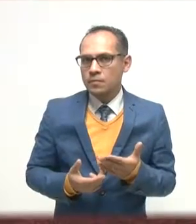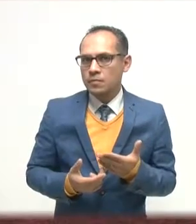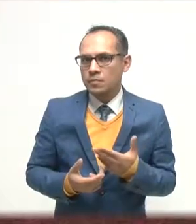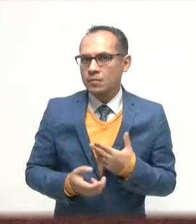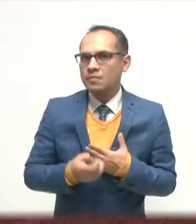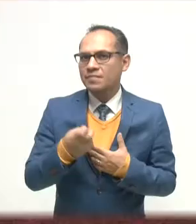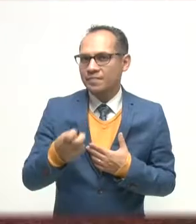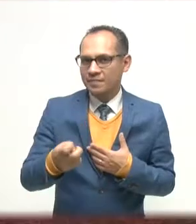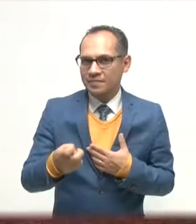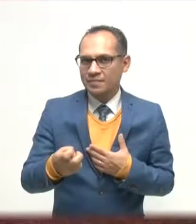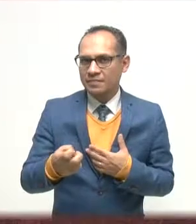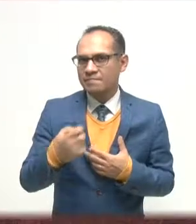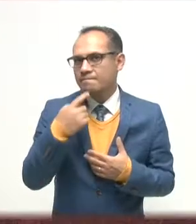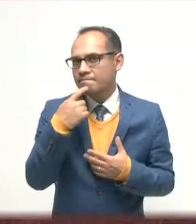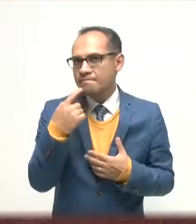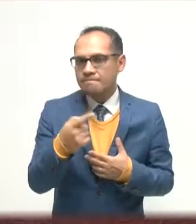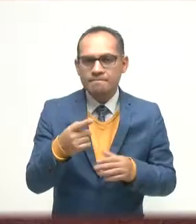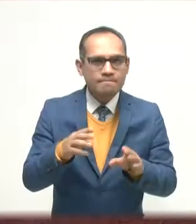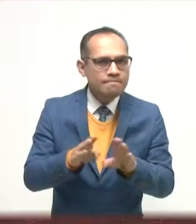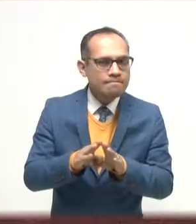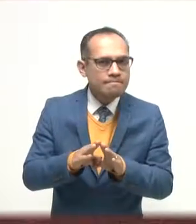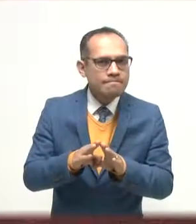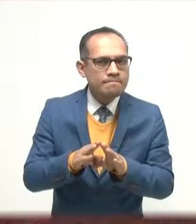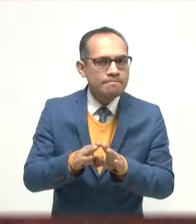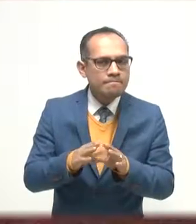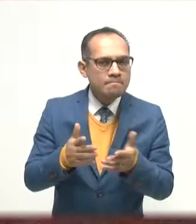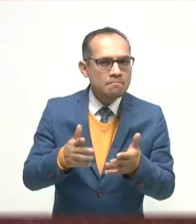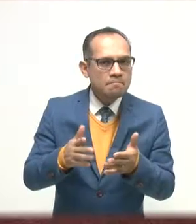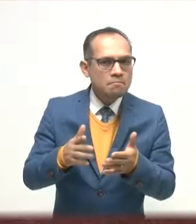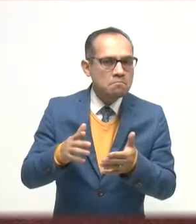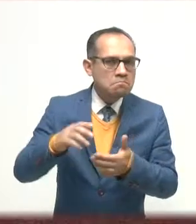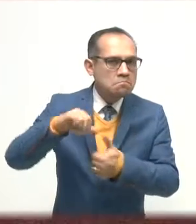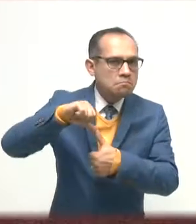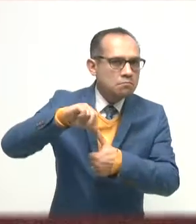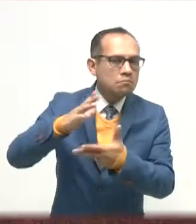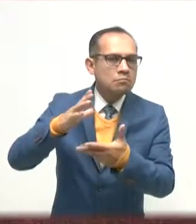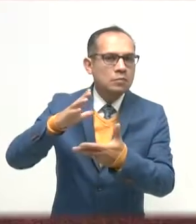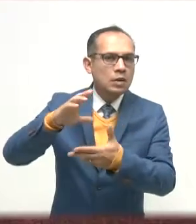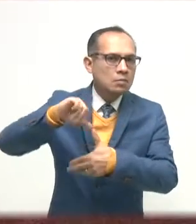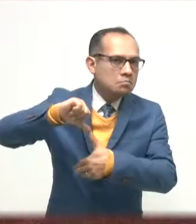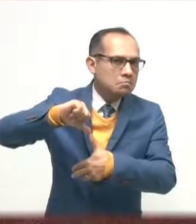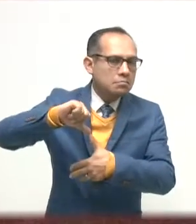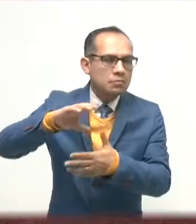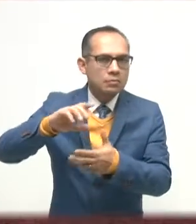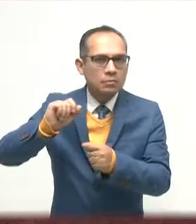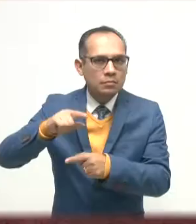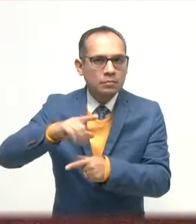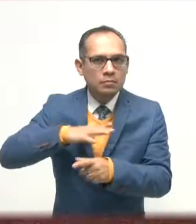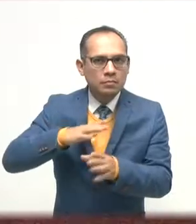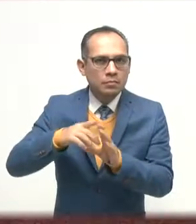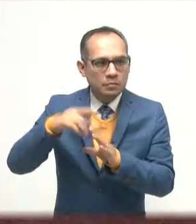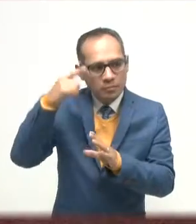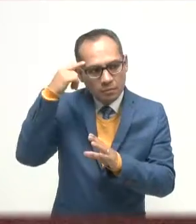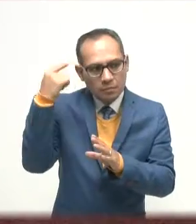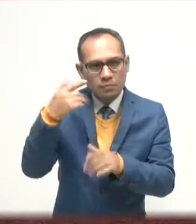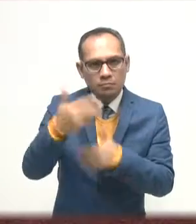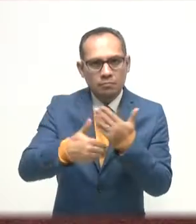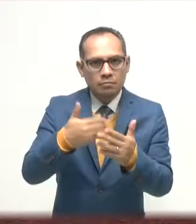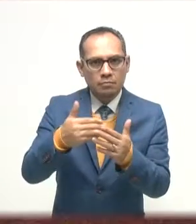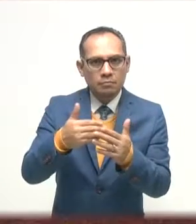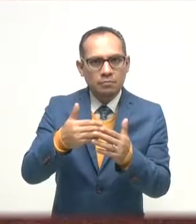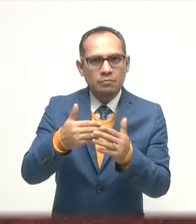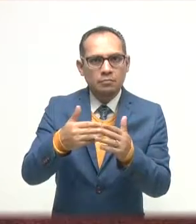se diga de los centroamericanos sudamericanos y de los miles de millones de emigrantes que intentan